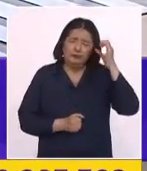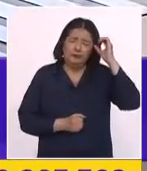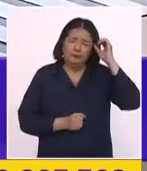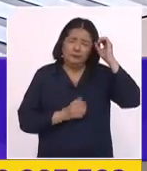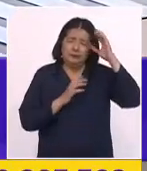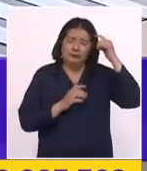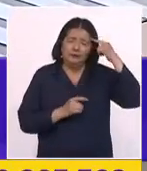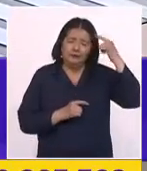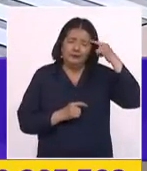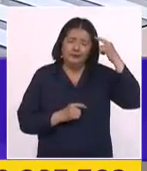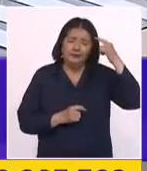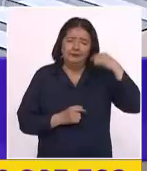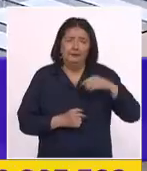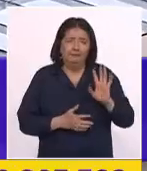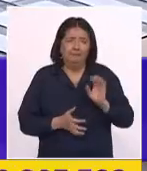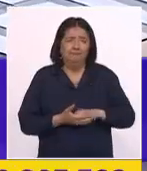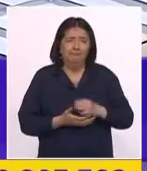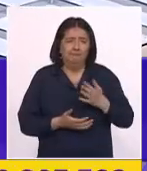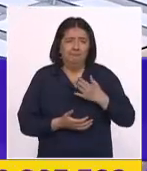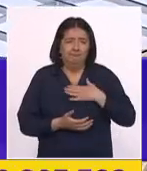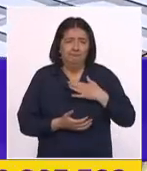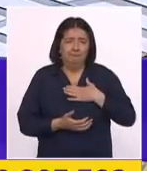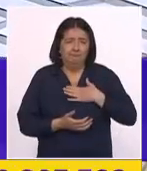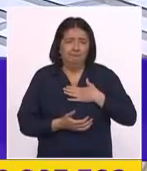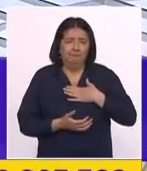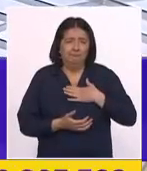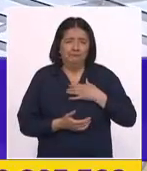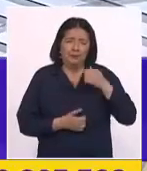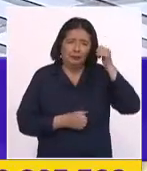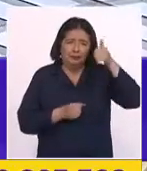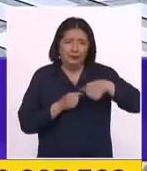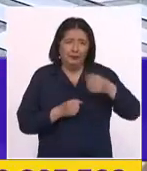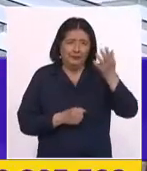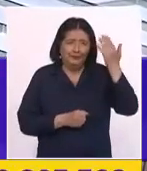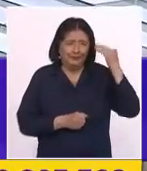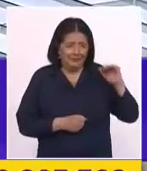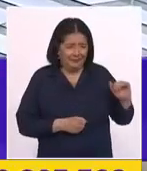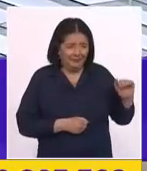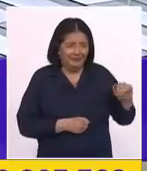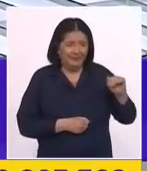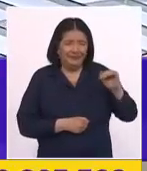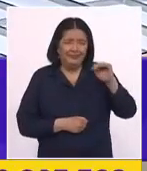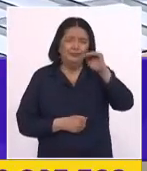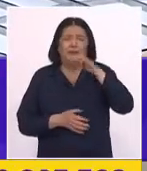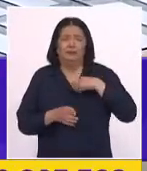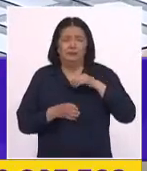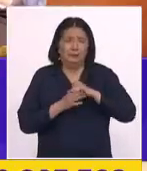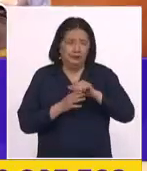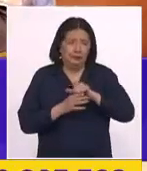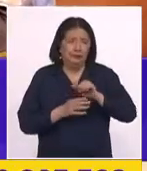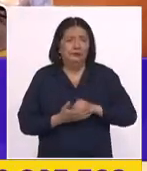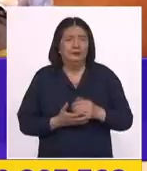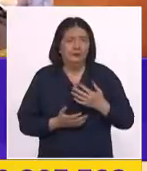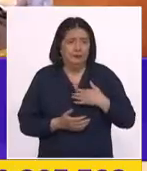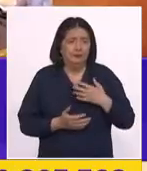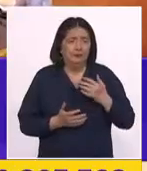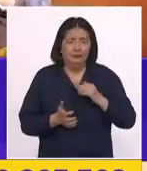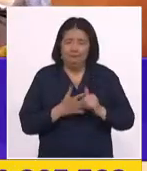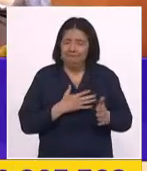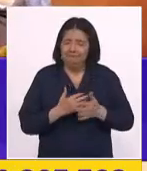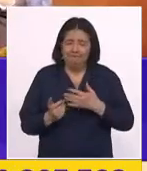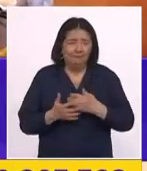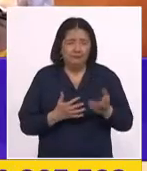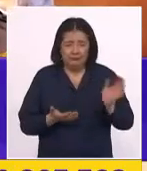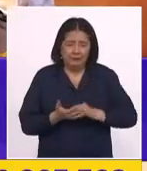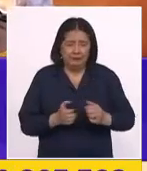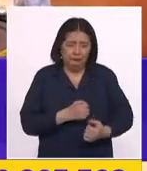cabeza que era, ¿no? Me recordaba de chiquita, de mis entrenamientos y a pesar de eso, o sea, eso